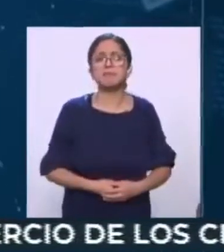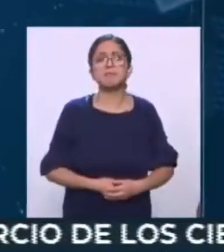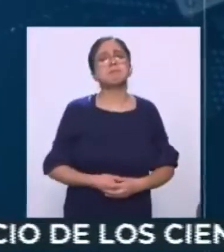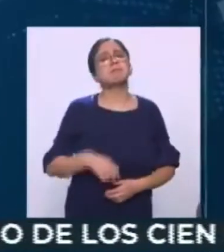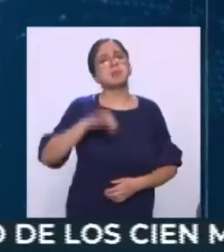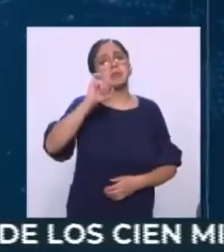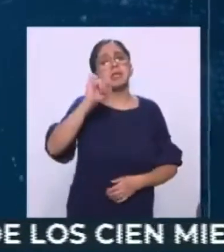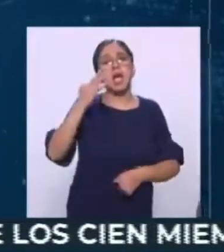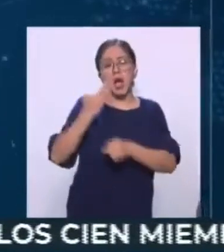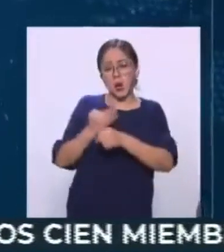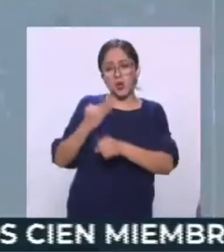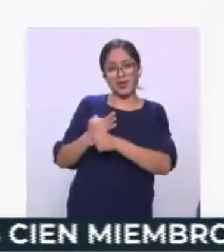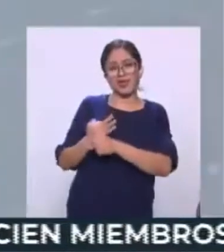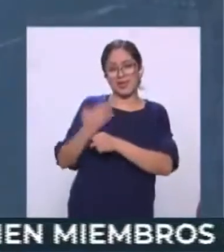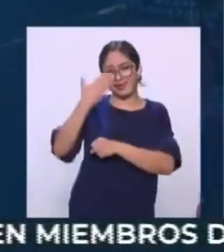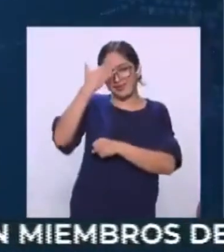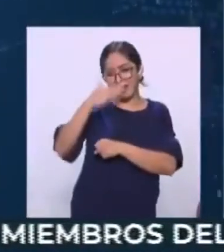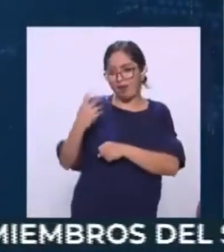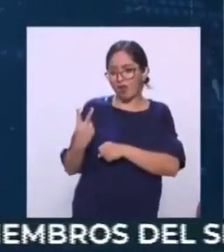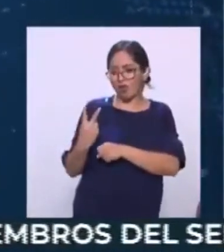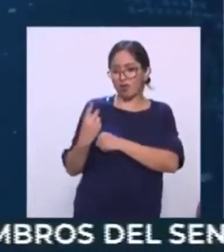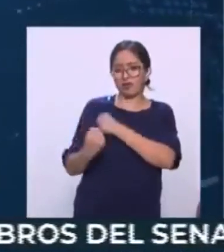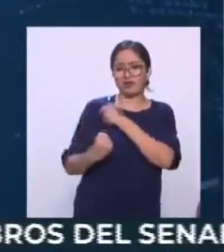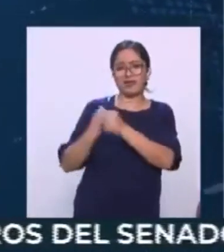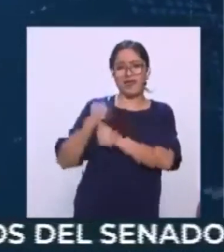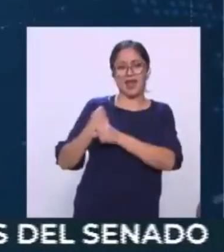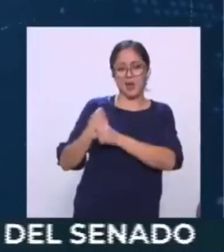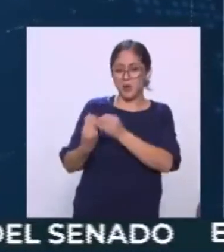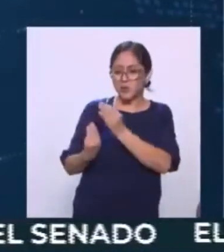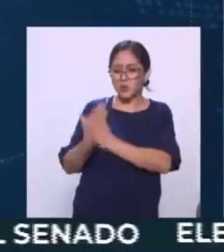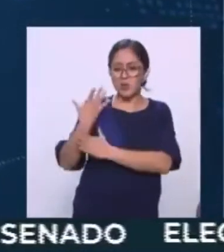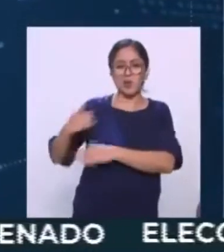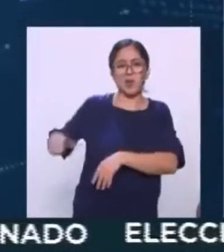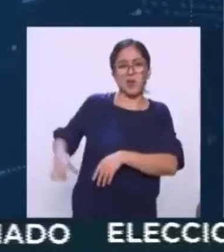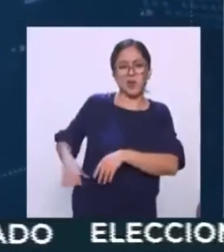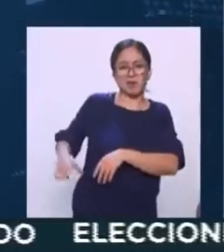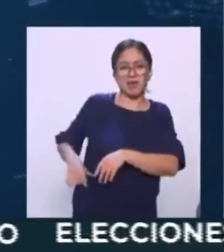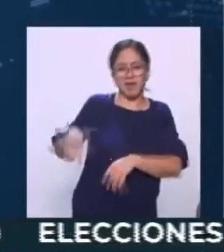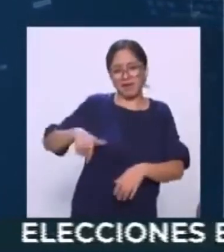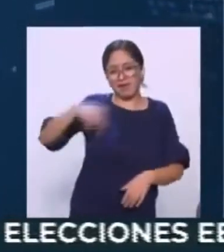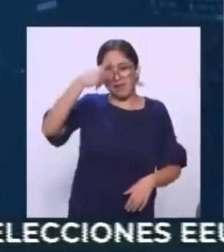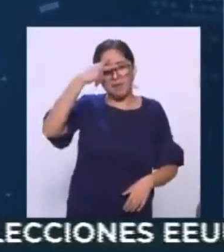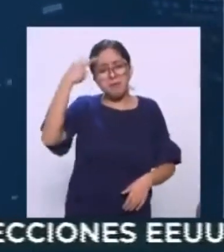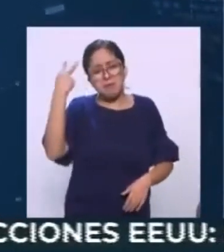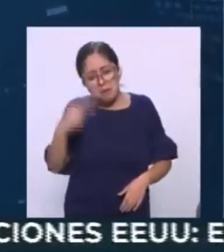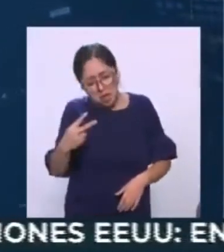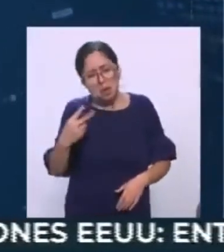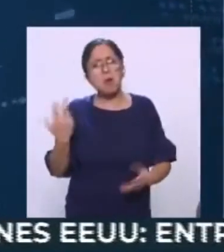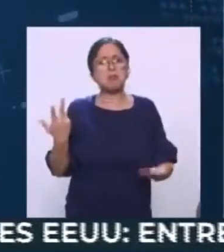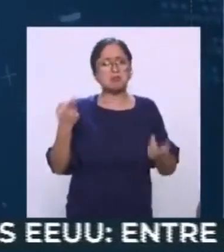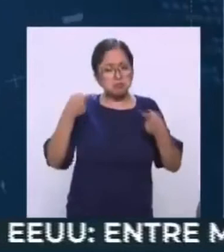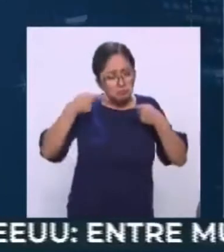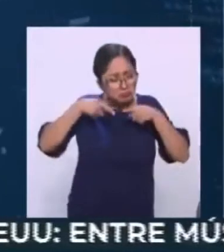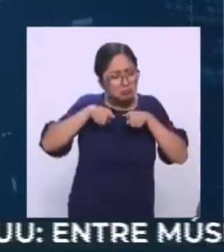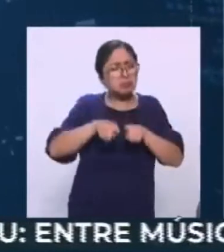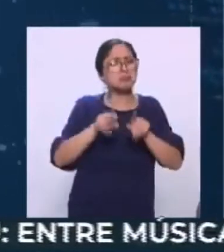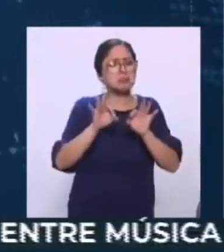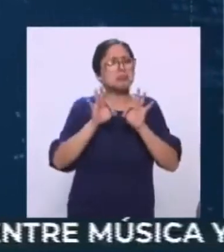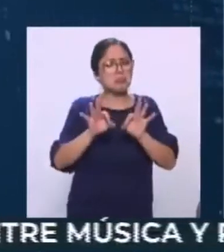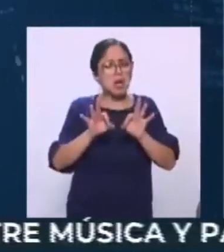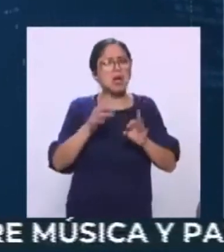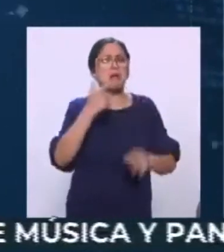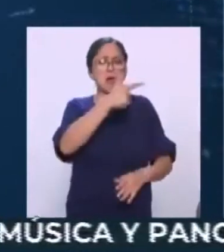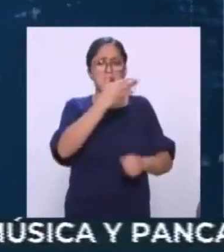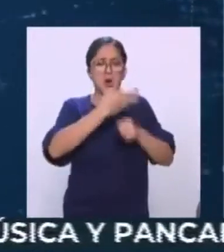mexicano. Pero sí hay que reconocer que ya está, digamos, en el carácter mismo del presidente